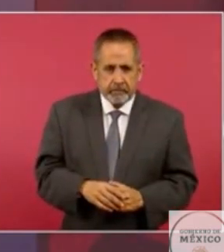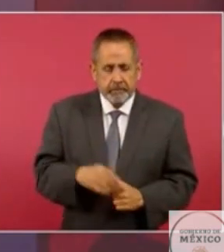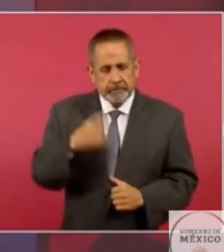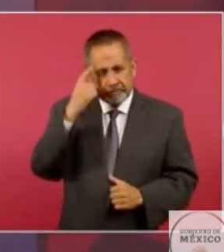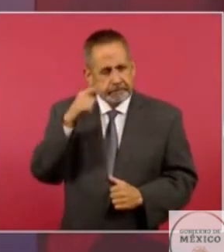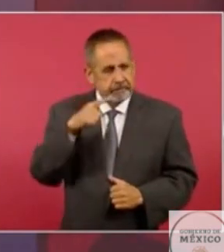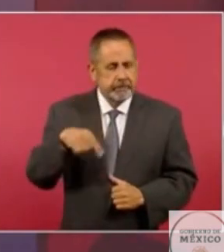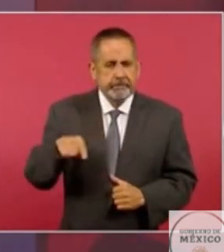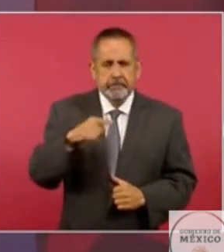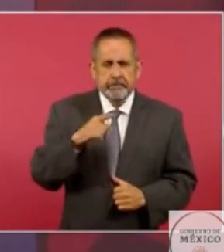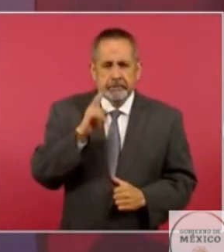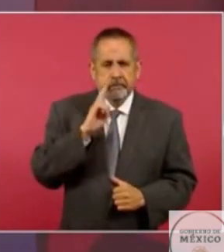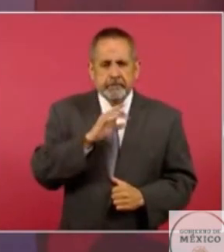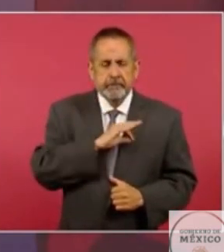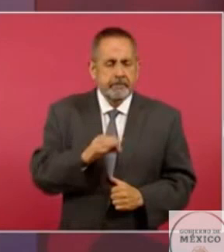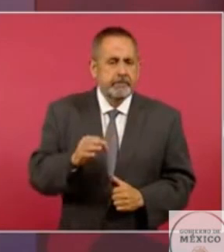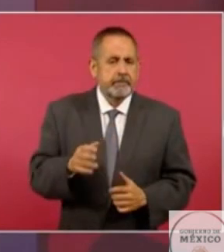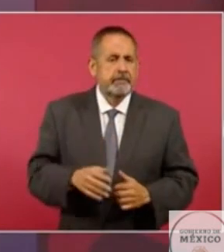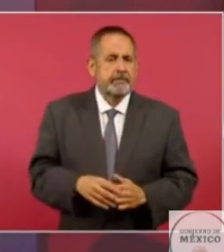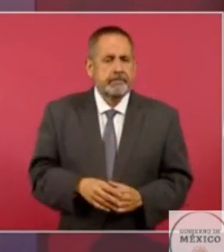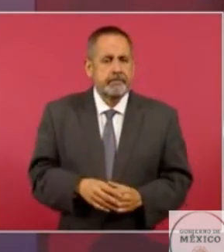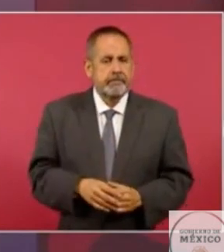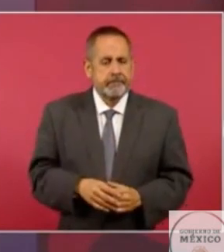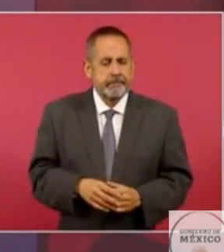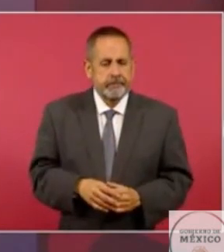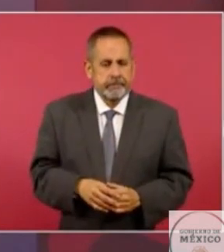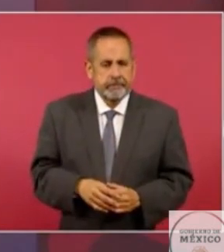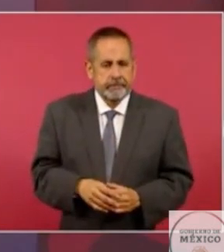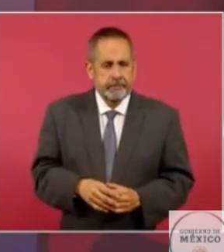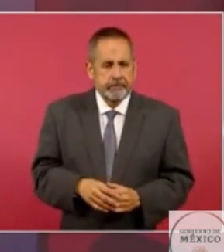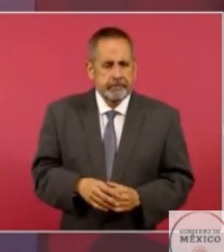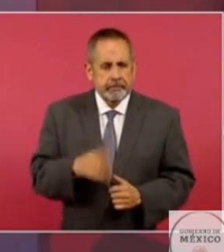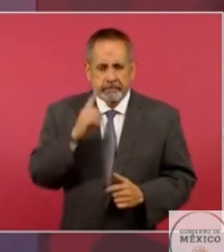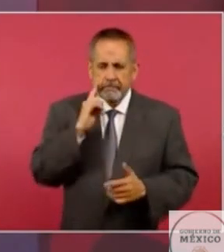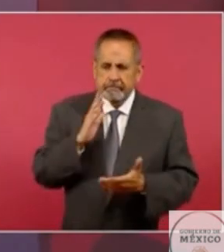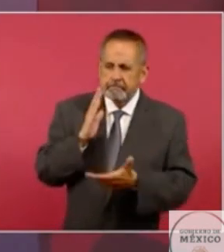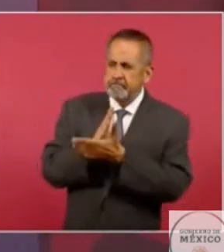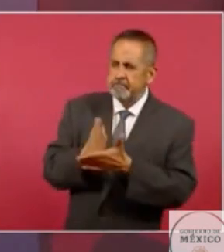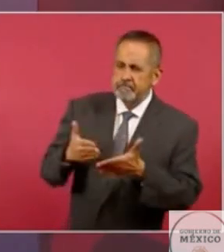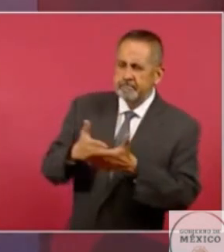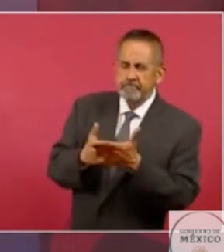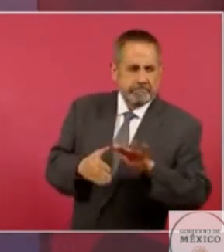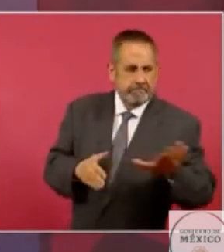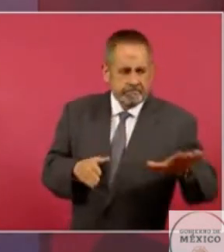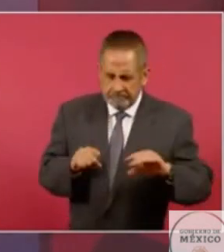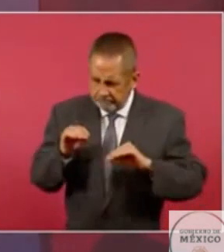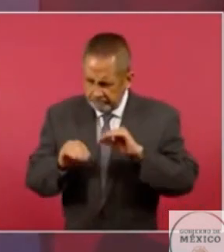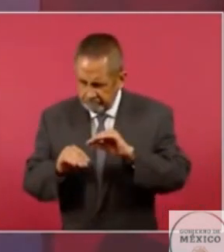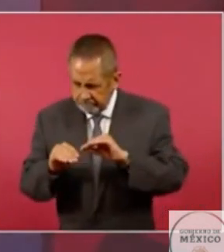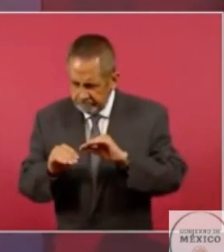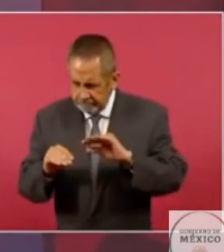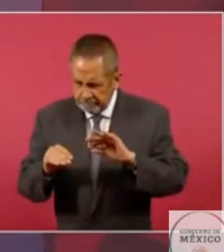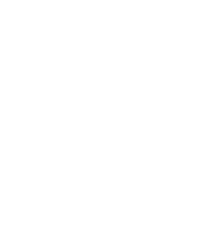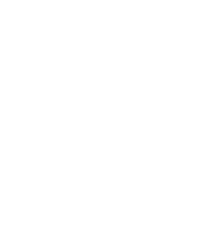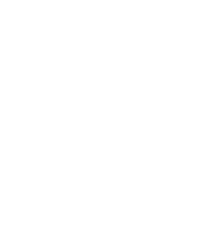pudieran sabotearla, la operación.